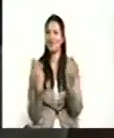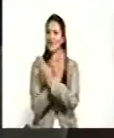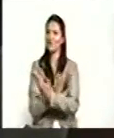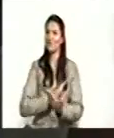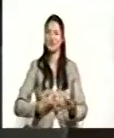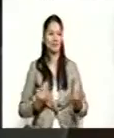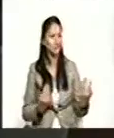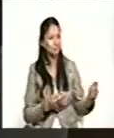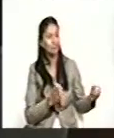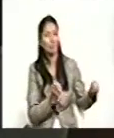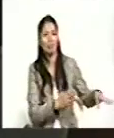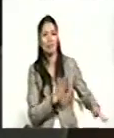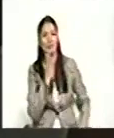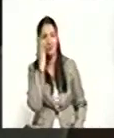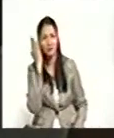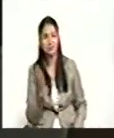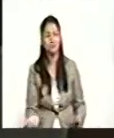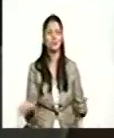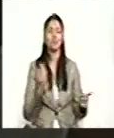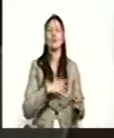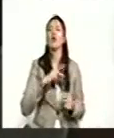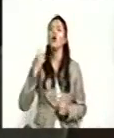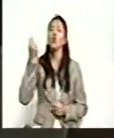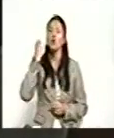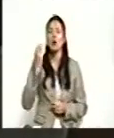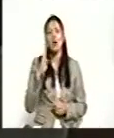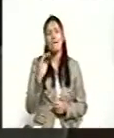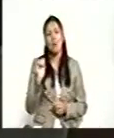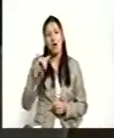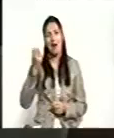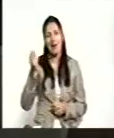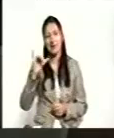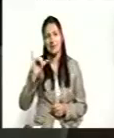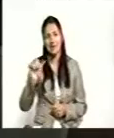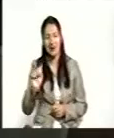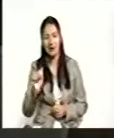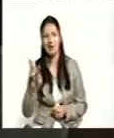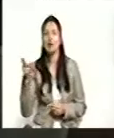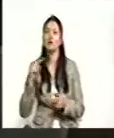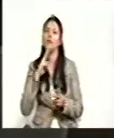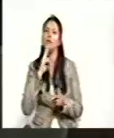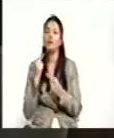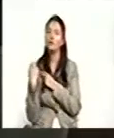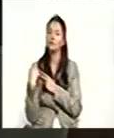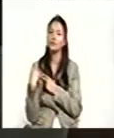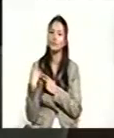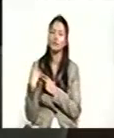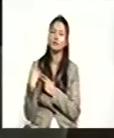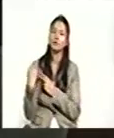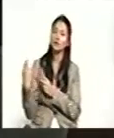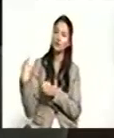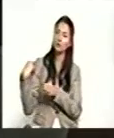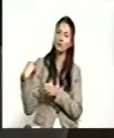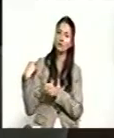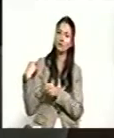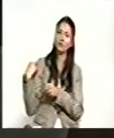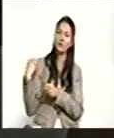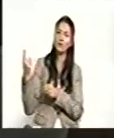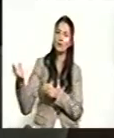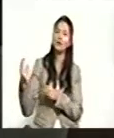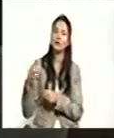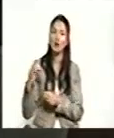aniversario de la tragedia de bojayá y que el autor de la tragedia de bojayá